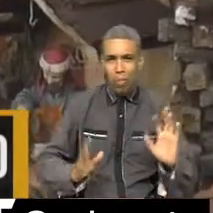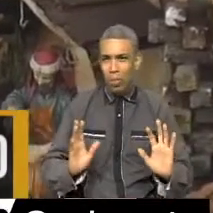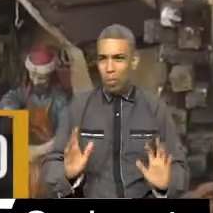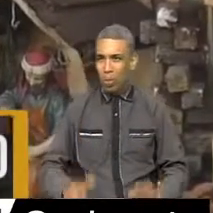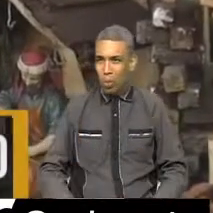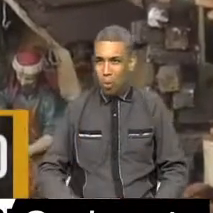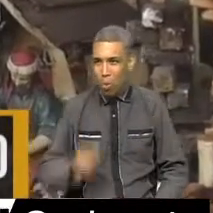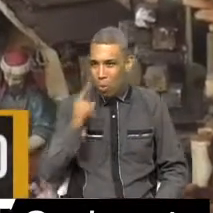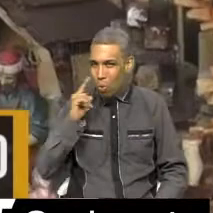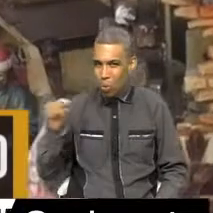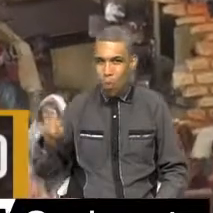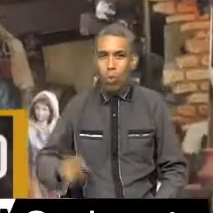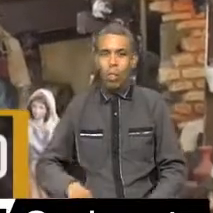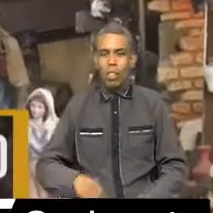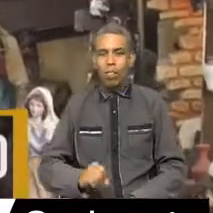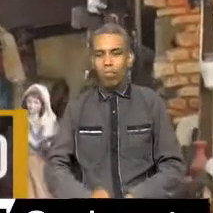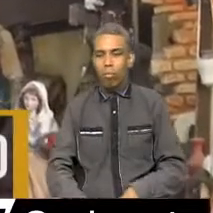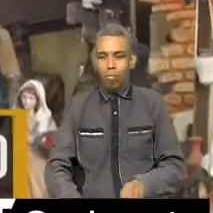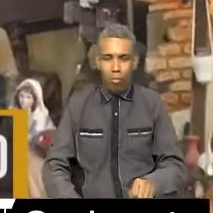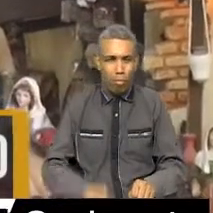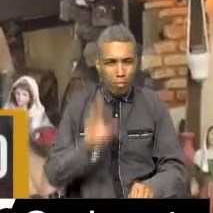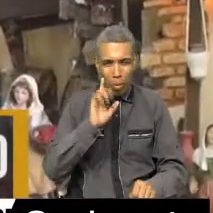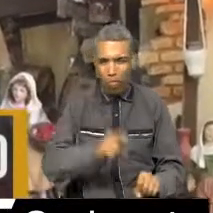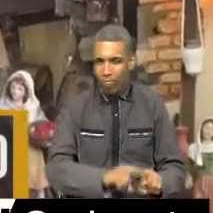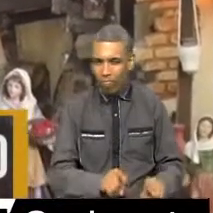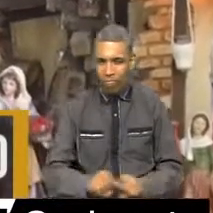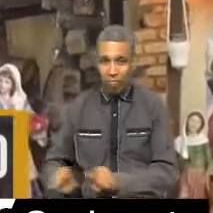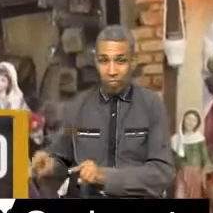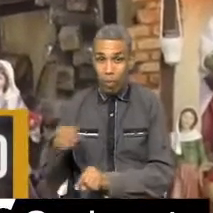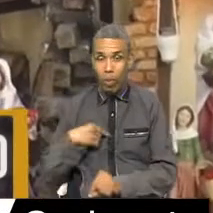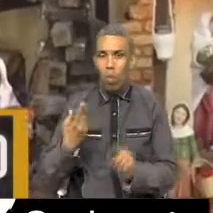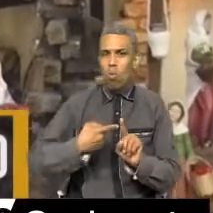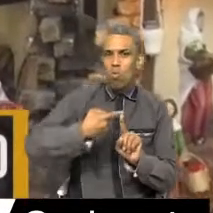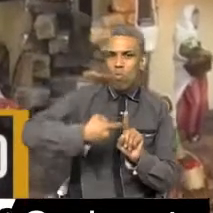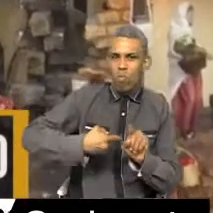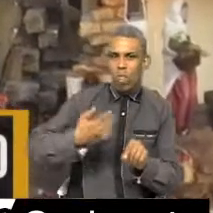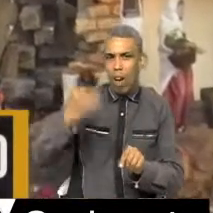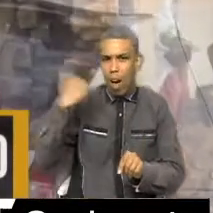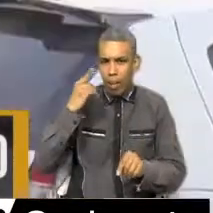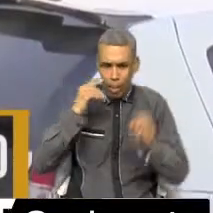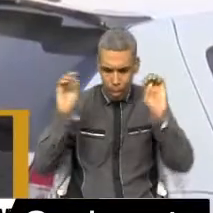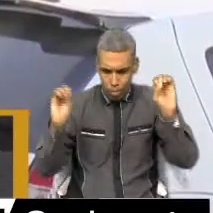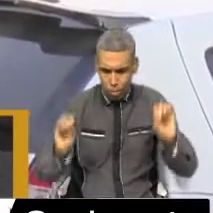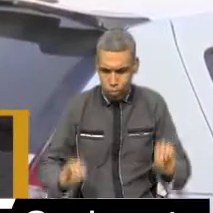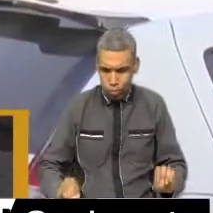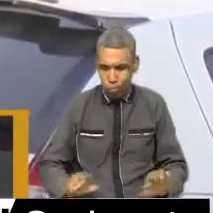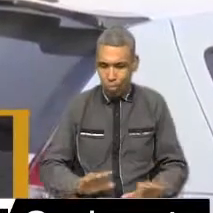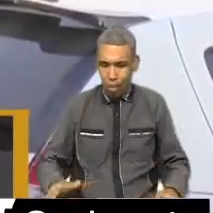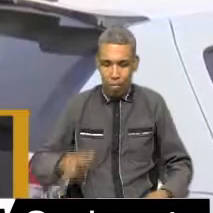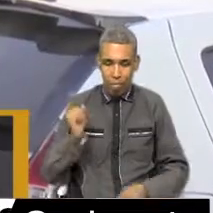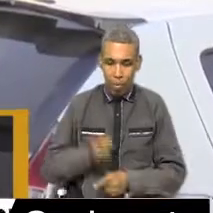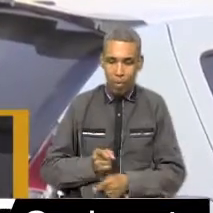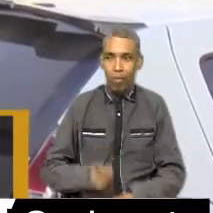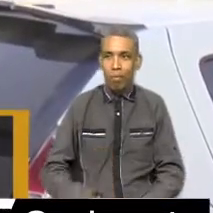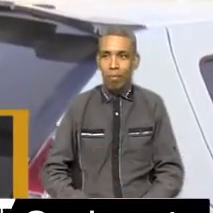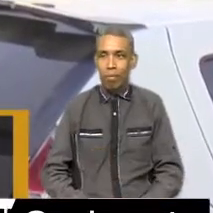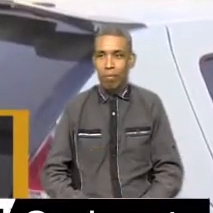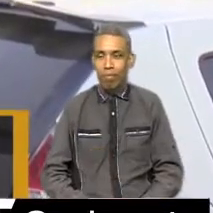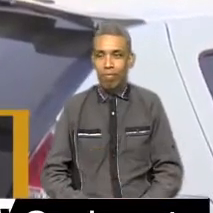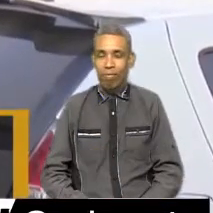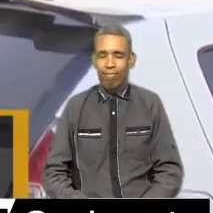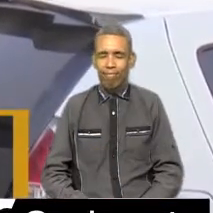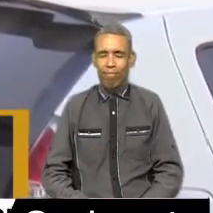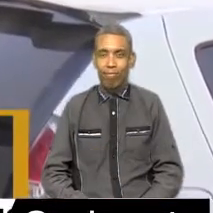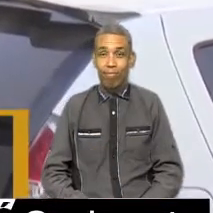conocimiento de varios auxiliares de la institución, quienes durante un mes trabajaron para su elaboración. El pesebre tiene un proceso